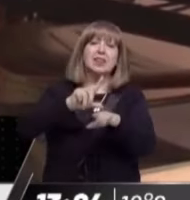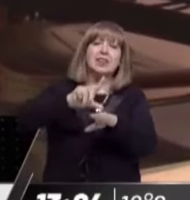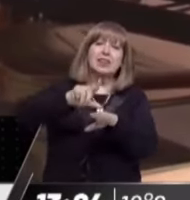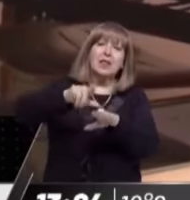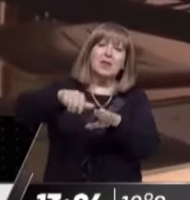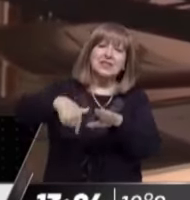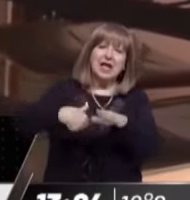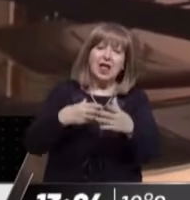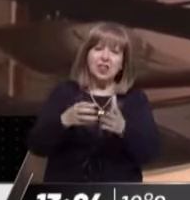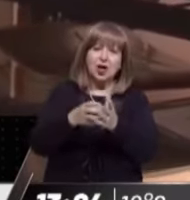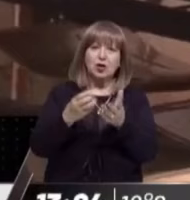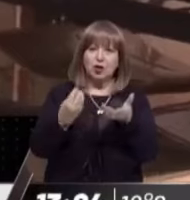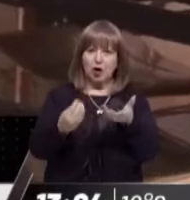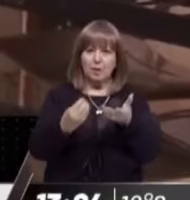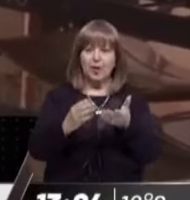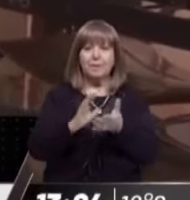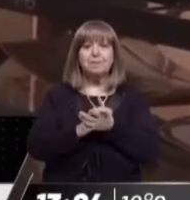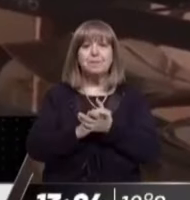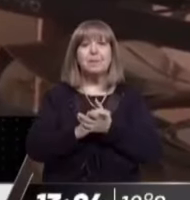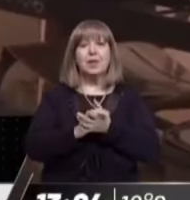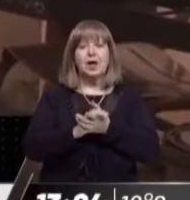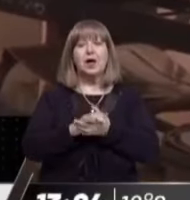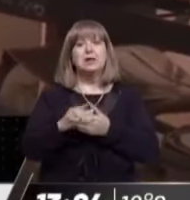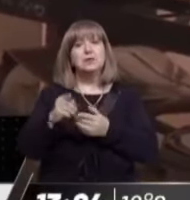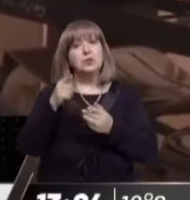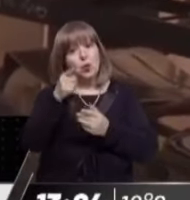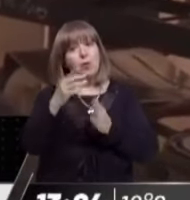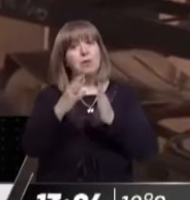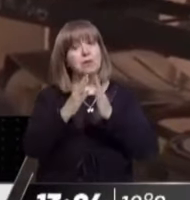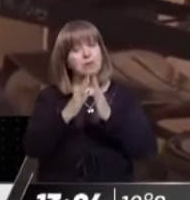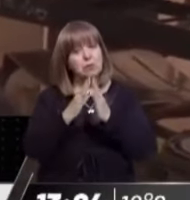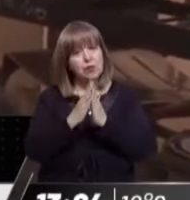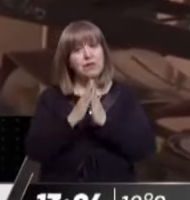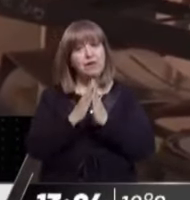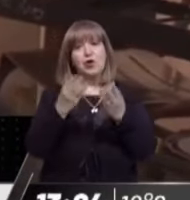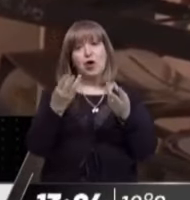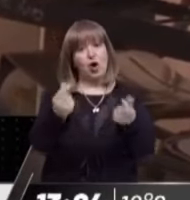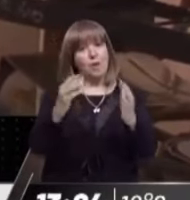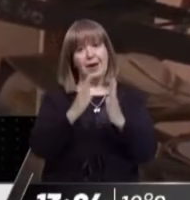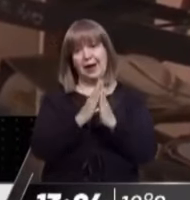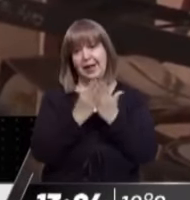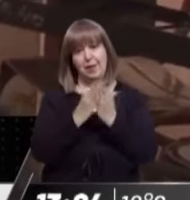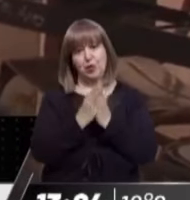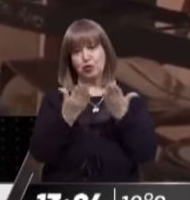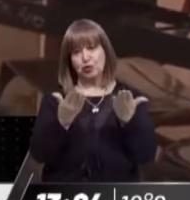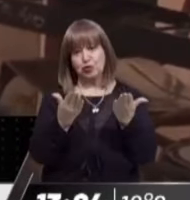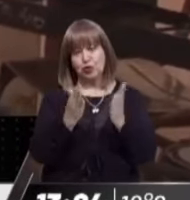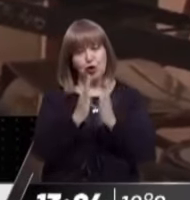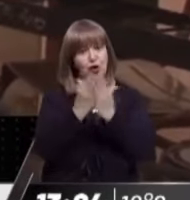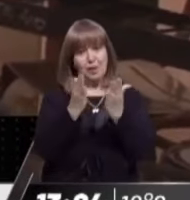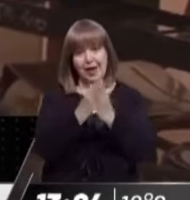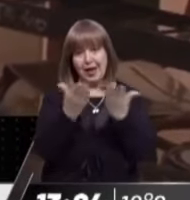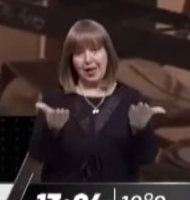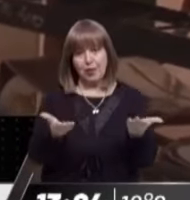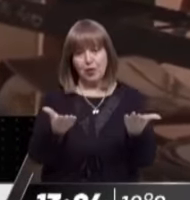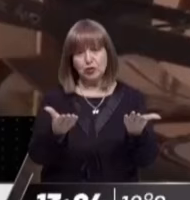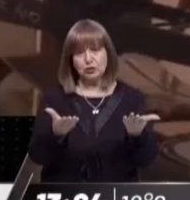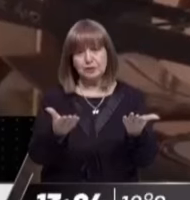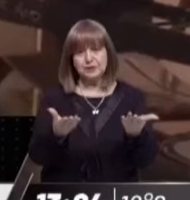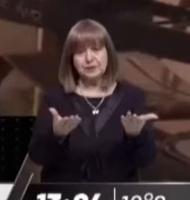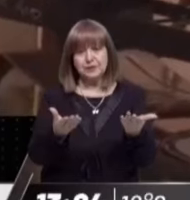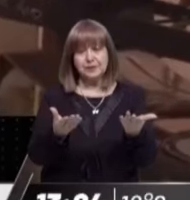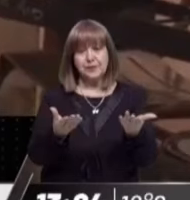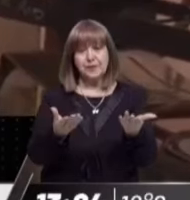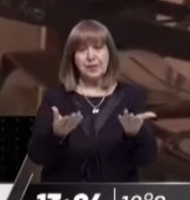lectura? Hay que comprar muchos libros. Esa es la manera. Sí, pero lo compras y a veces los chicos no